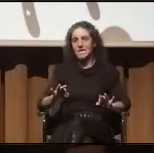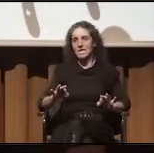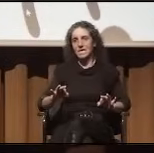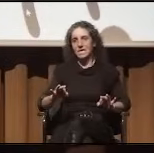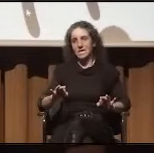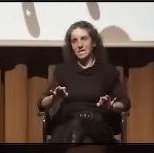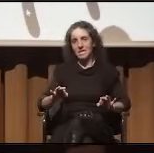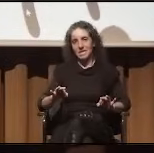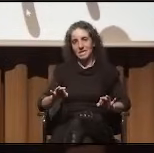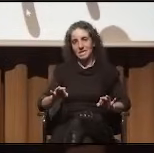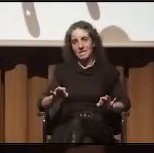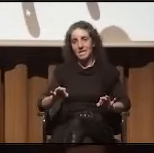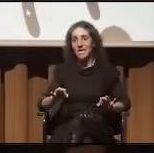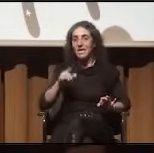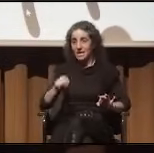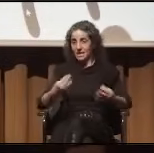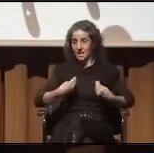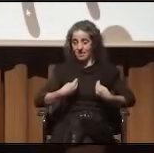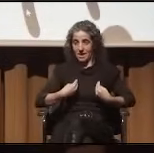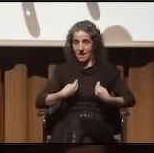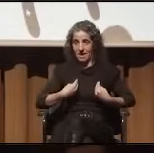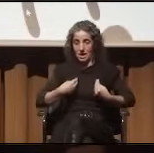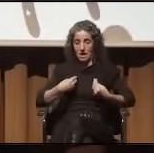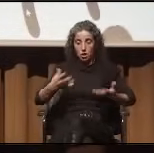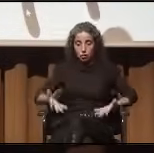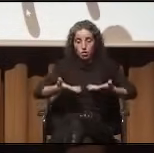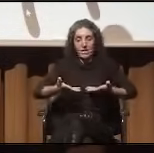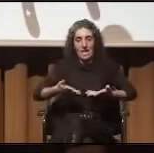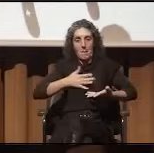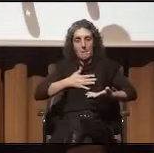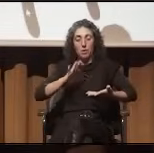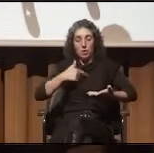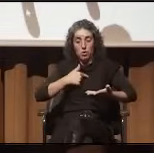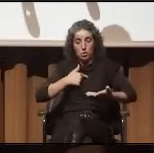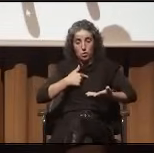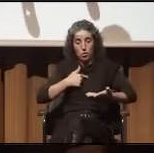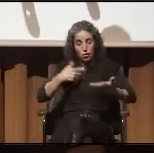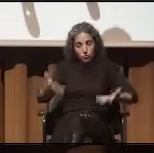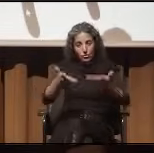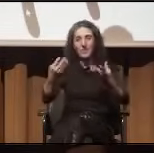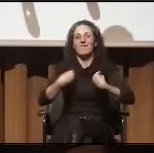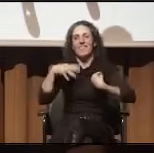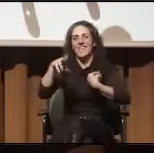vida, que es la misma que nos sostiene a todos y además estamos juntos en eso. Eso es lo que yo he aprendido.